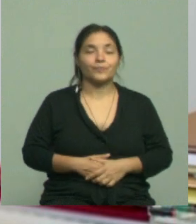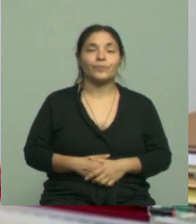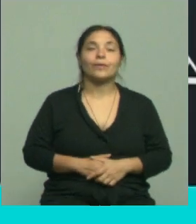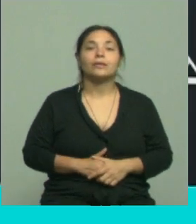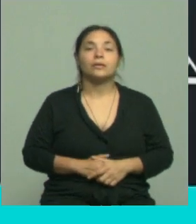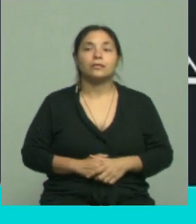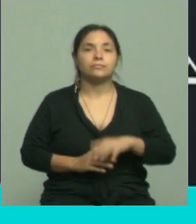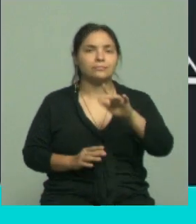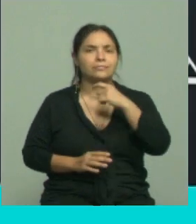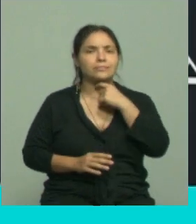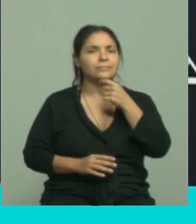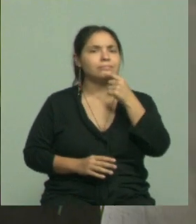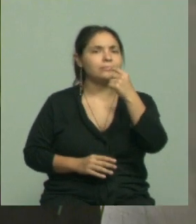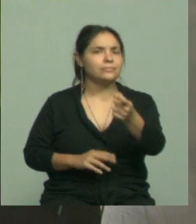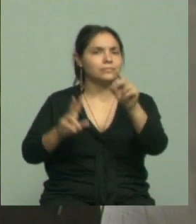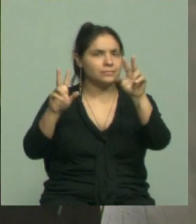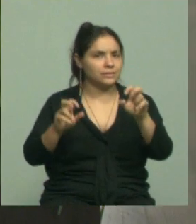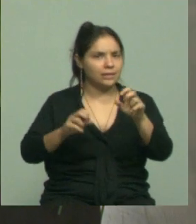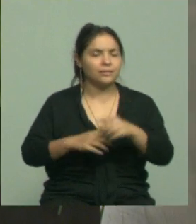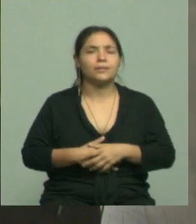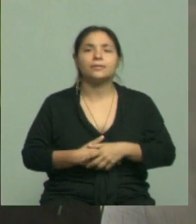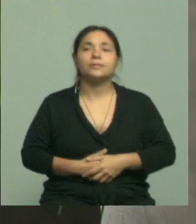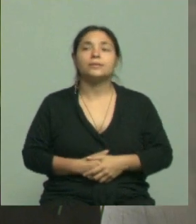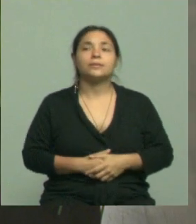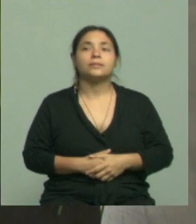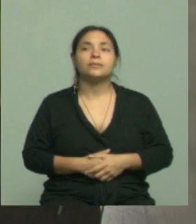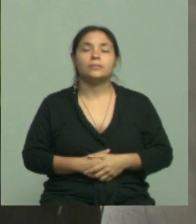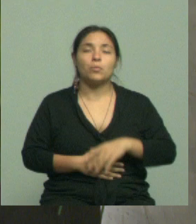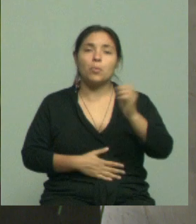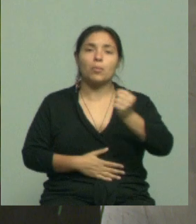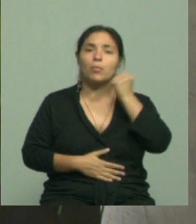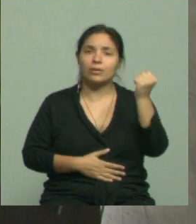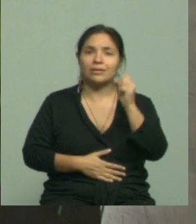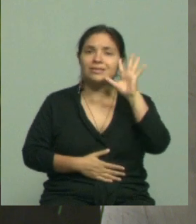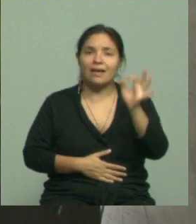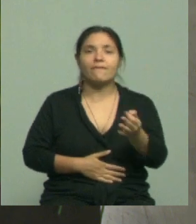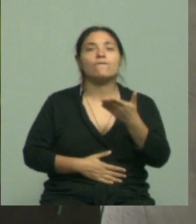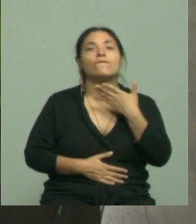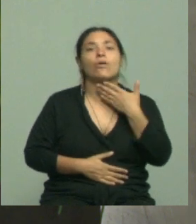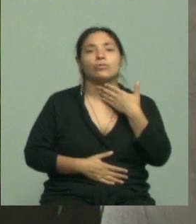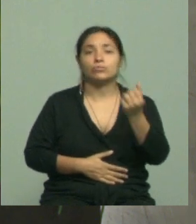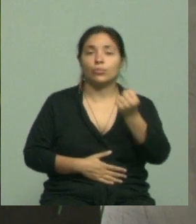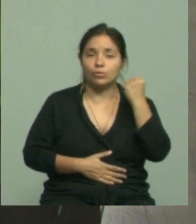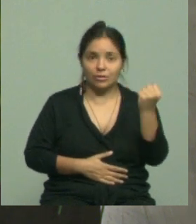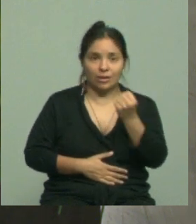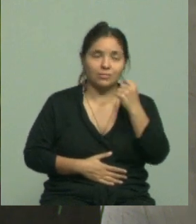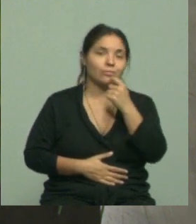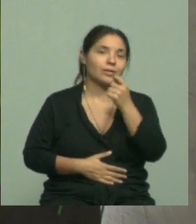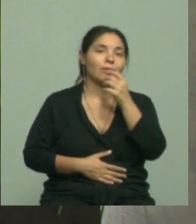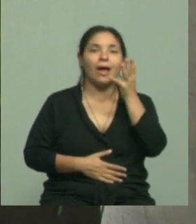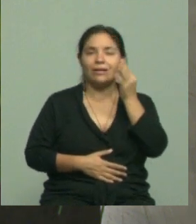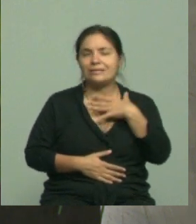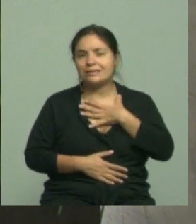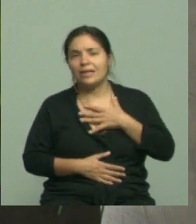Alejandra, te quería preguntar un poco, porque está bueno que tengamos en cuenta la importancia de la voz y que más allá de que si tenemos un malestar que entendemos